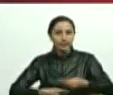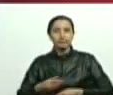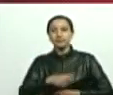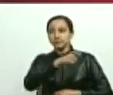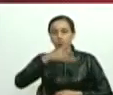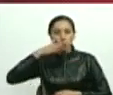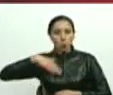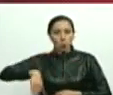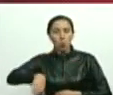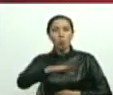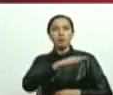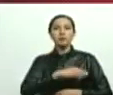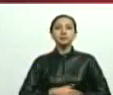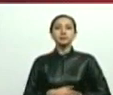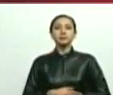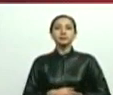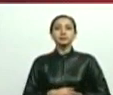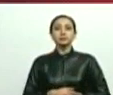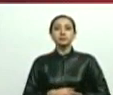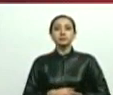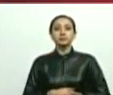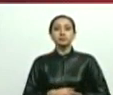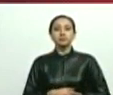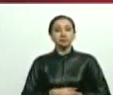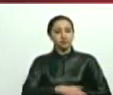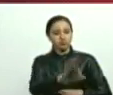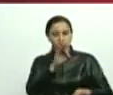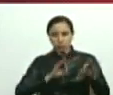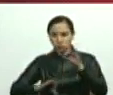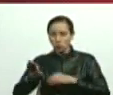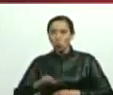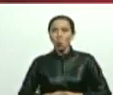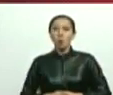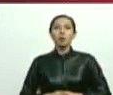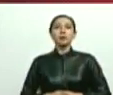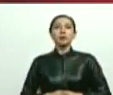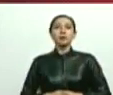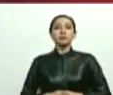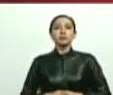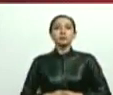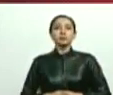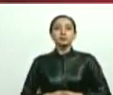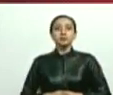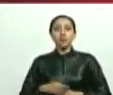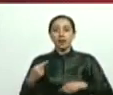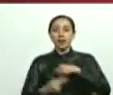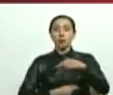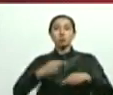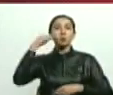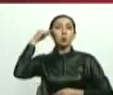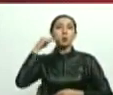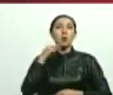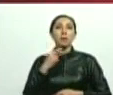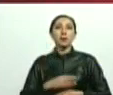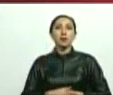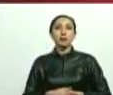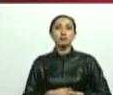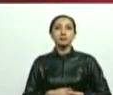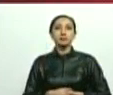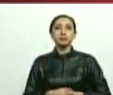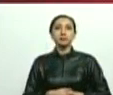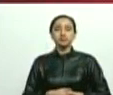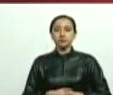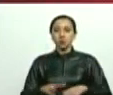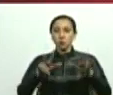aceitar y mover la mega maquinaria del 4x4 de la Revolución Bolivariana. 8